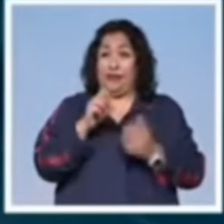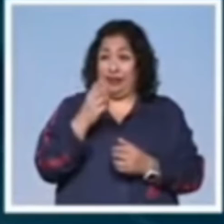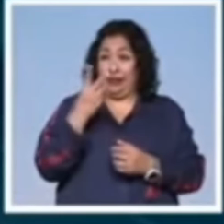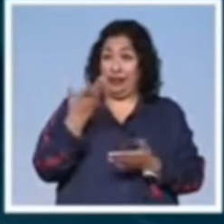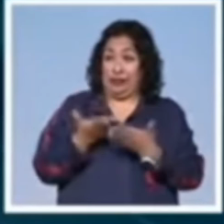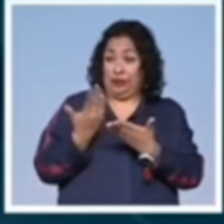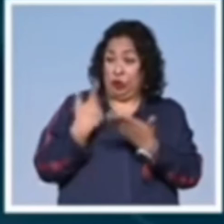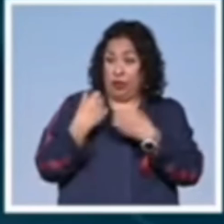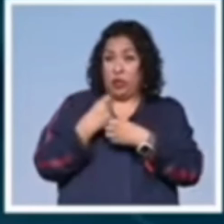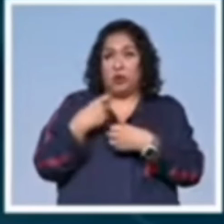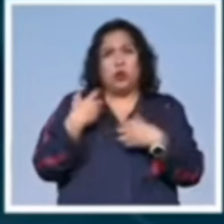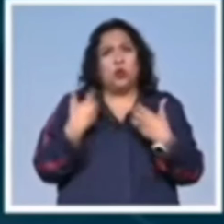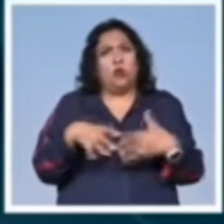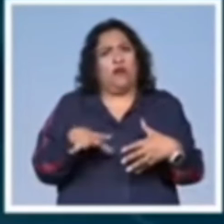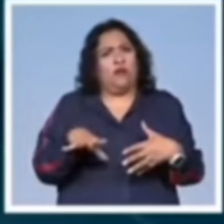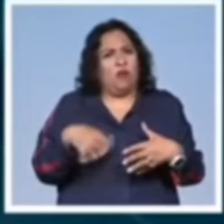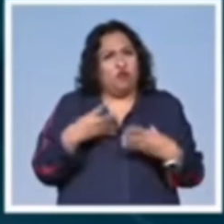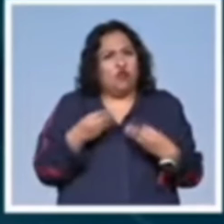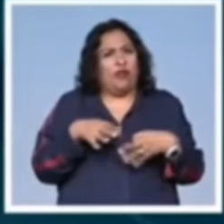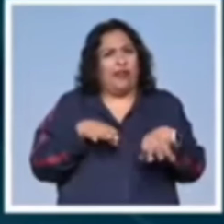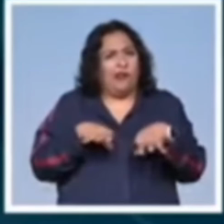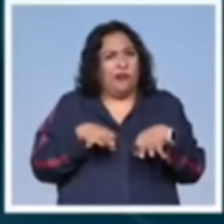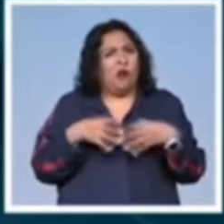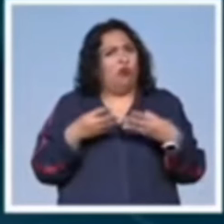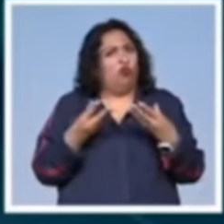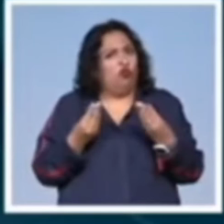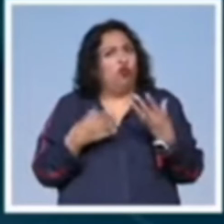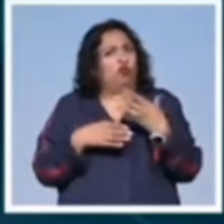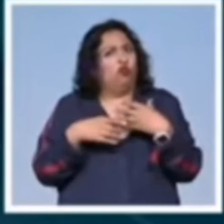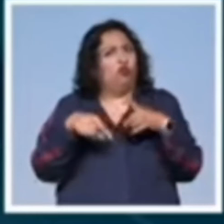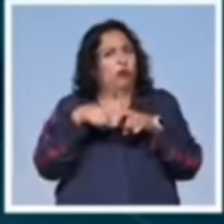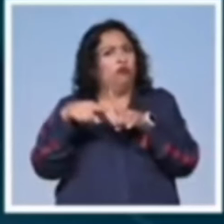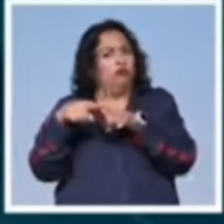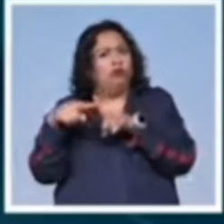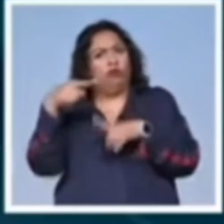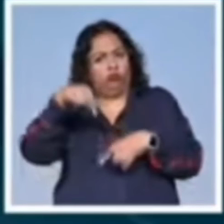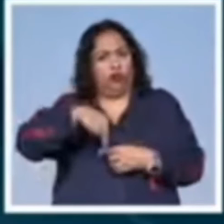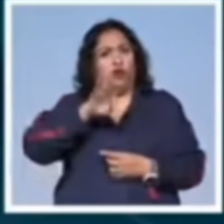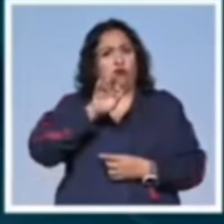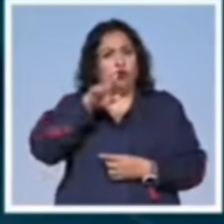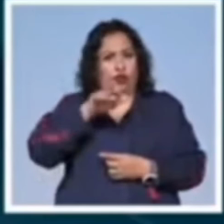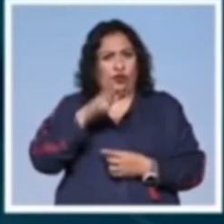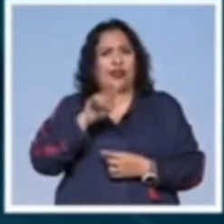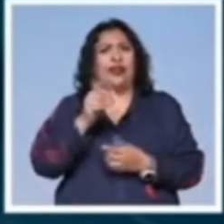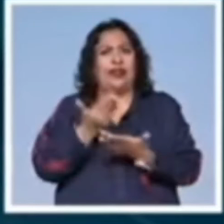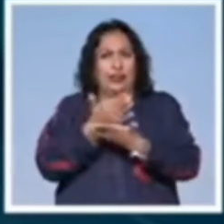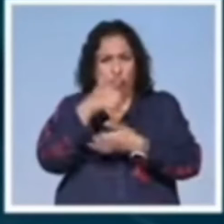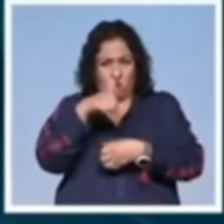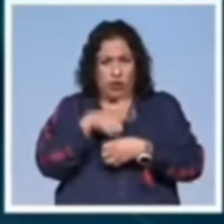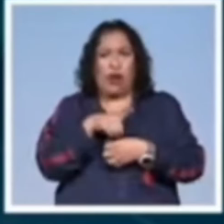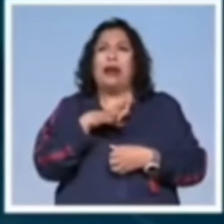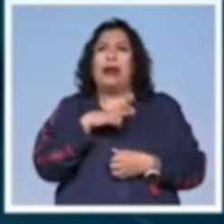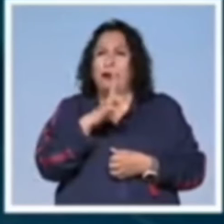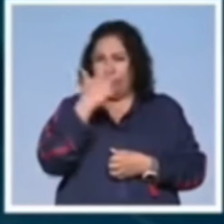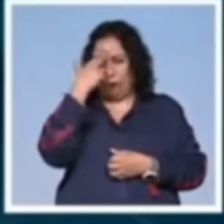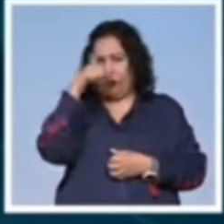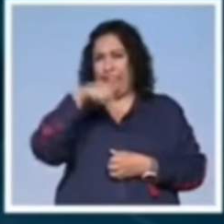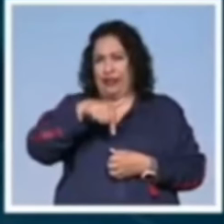2023 fue un año muy intenso, muy nutritivo y muy productivo para la Fonoteca Nacional. Recordemos que la